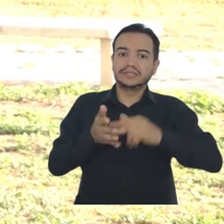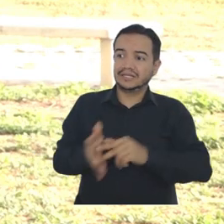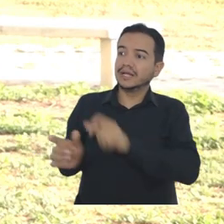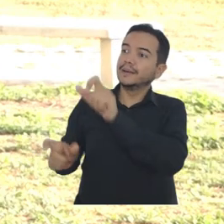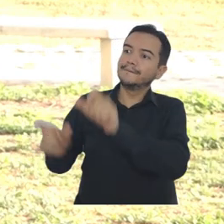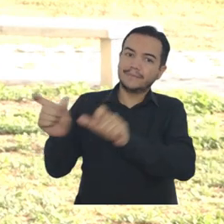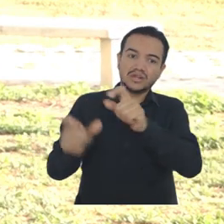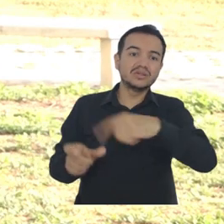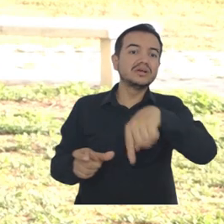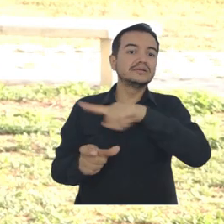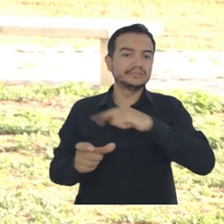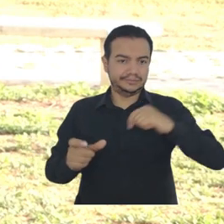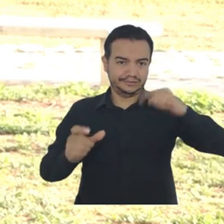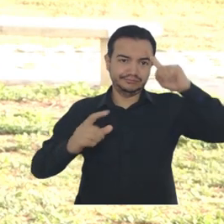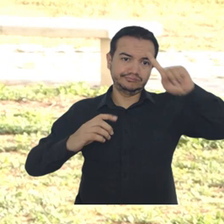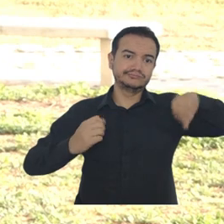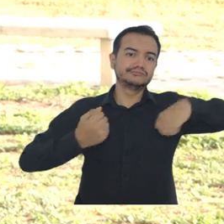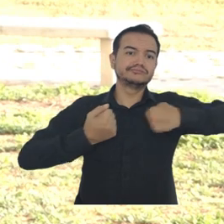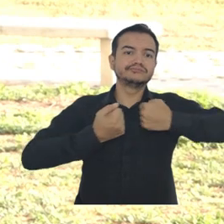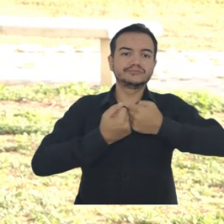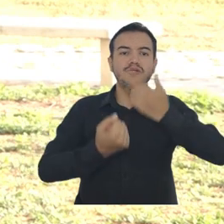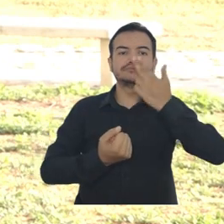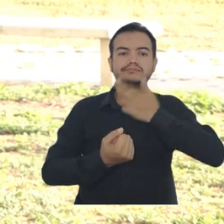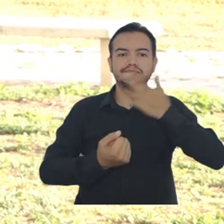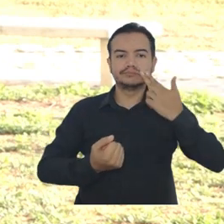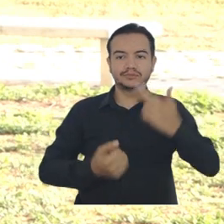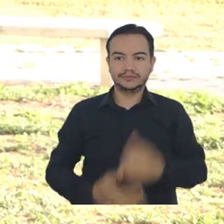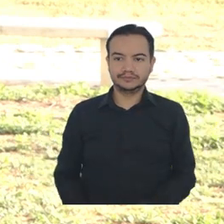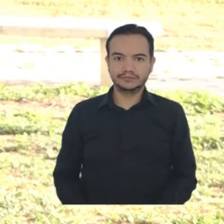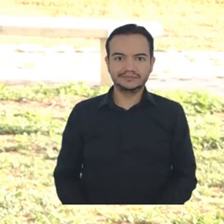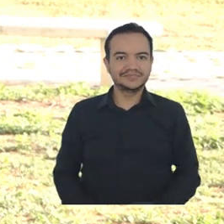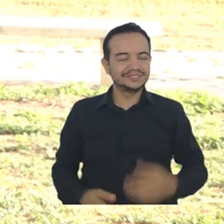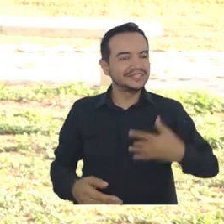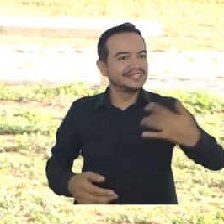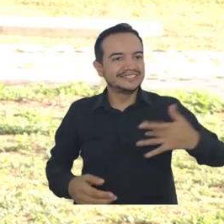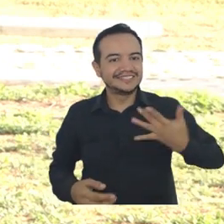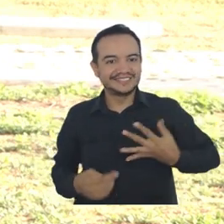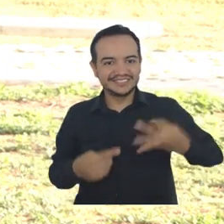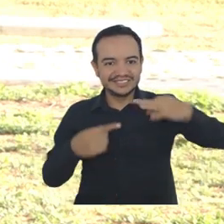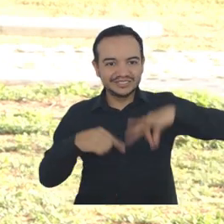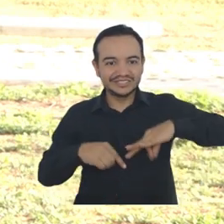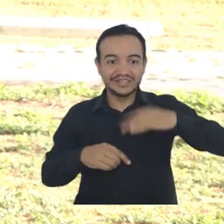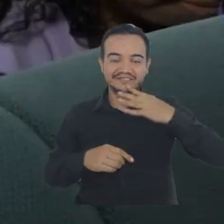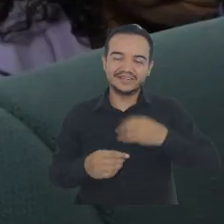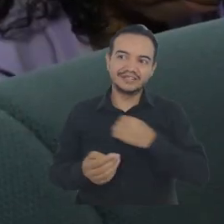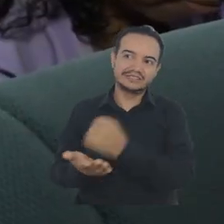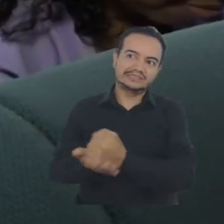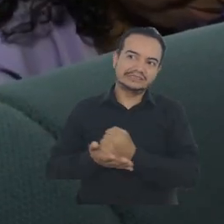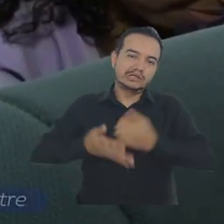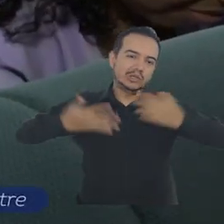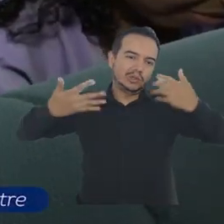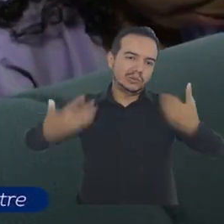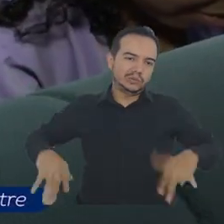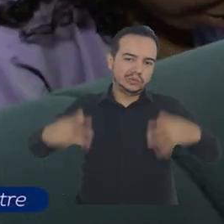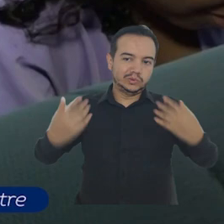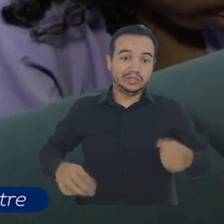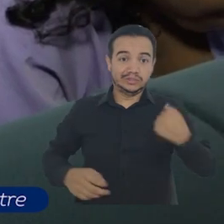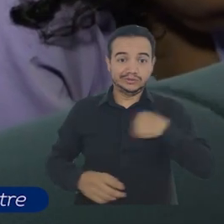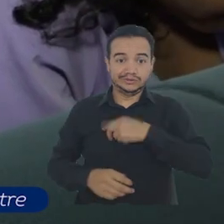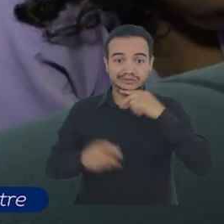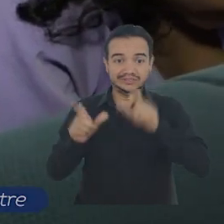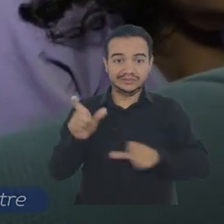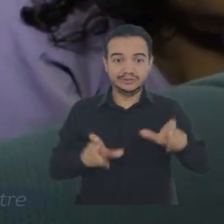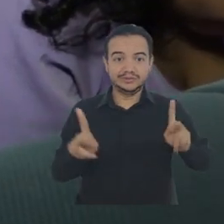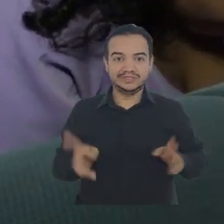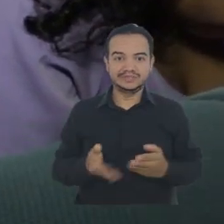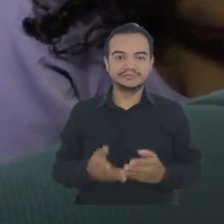de las formas de darnos cuenta de que existen buenas personas, de que existen personas comprometidas con la educación. Me parece muy chévere este